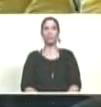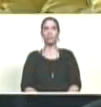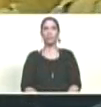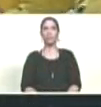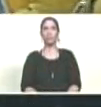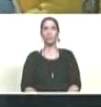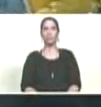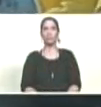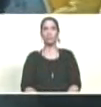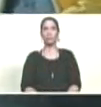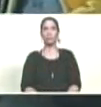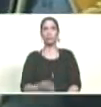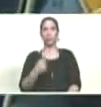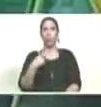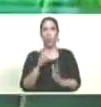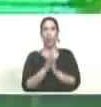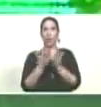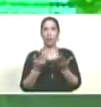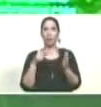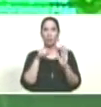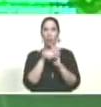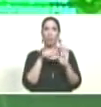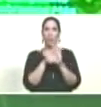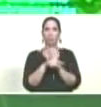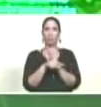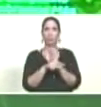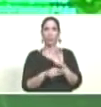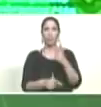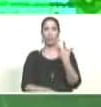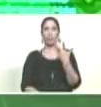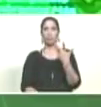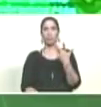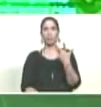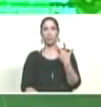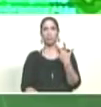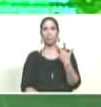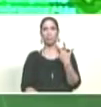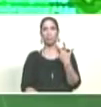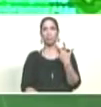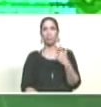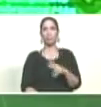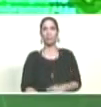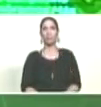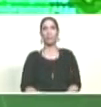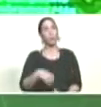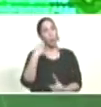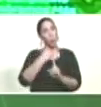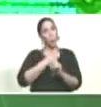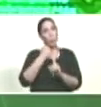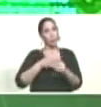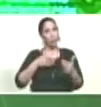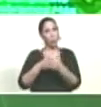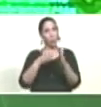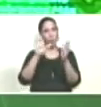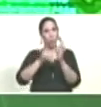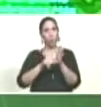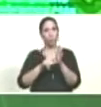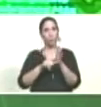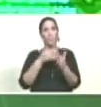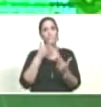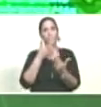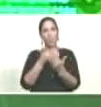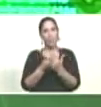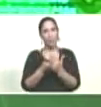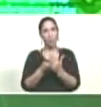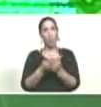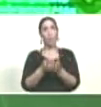Yo lo pongo en la agenda, tercer punto. ¿Sí? La lucha contra la corrupción. Yo le pido que me